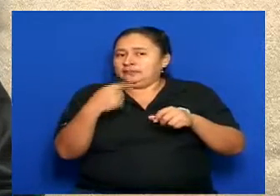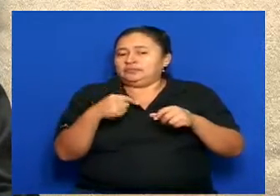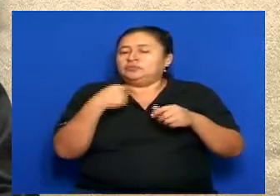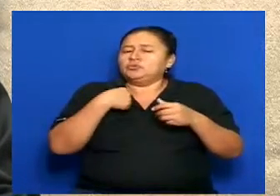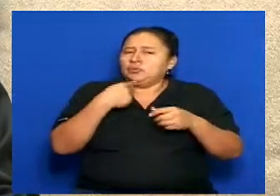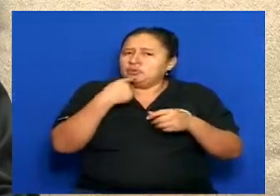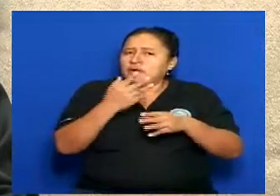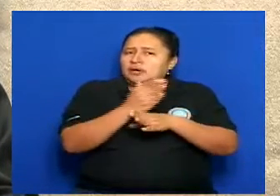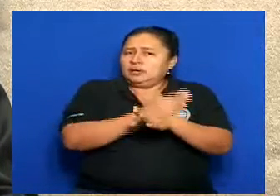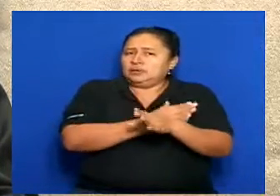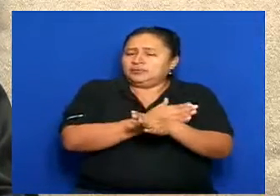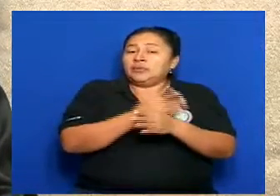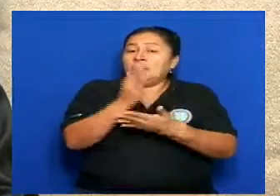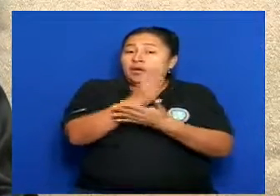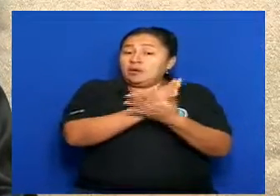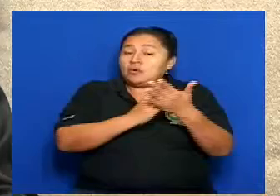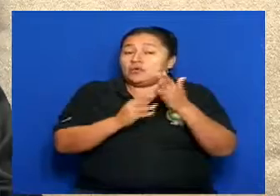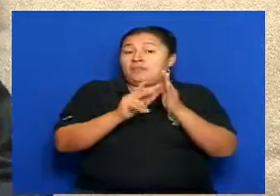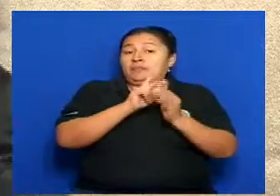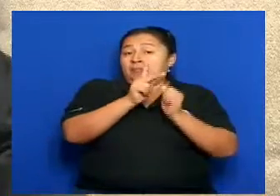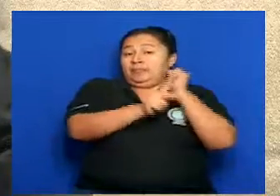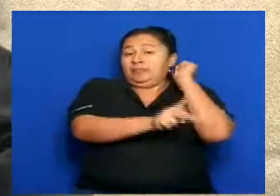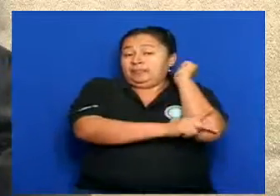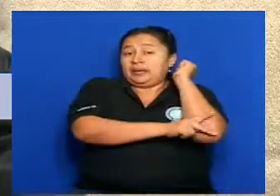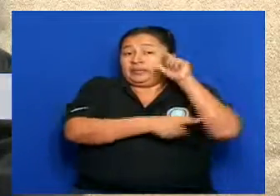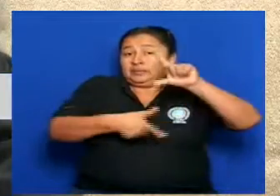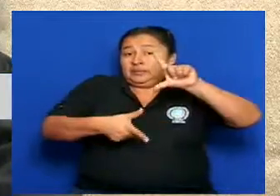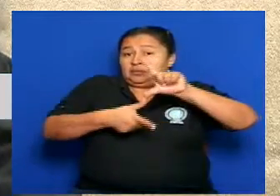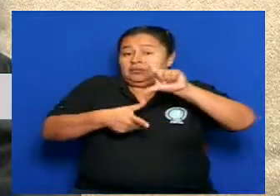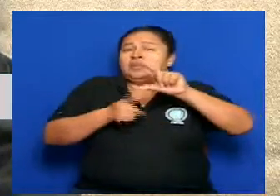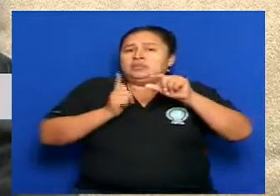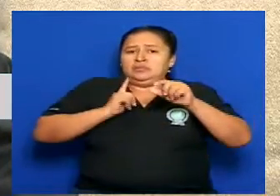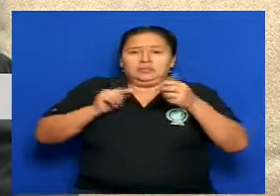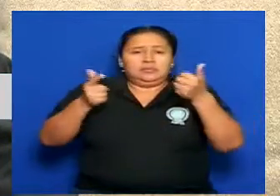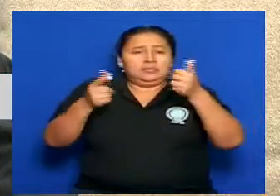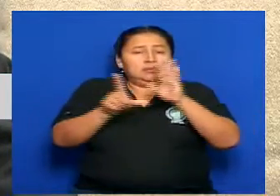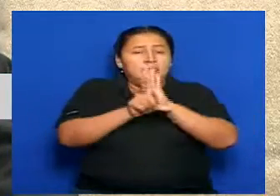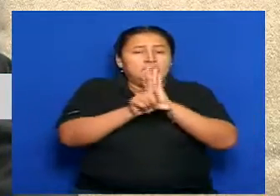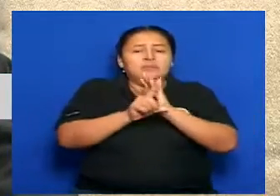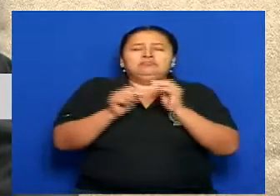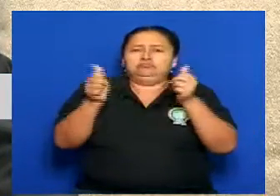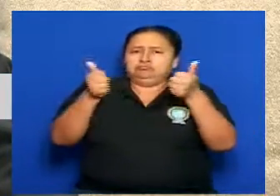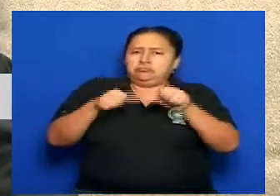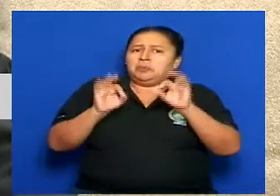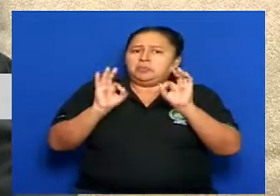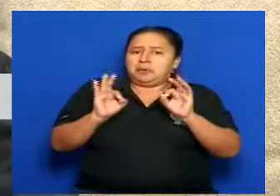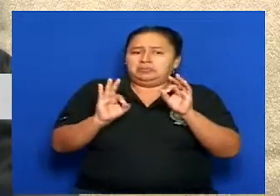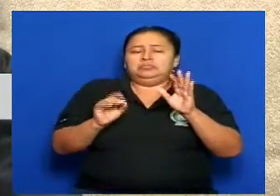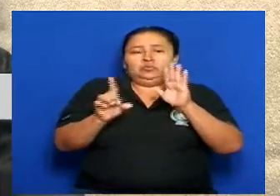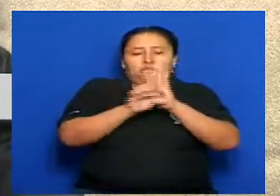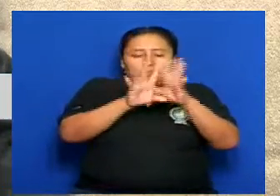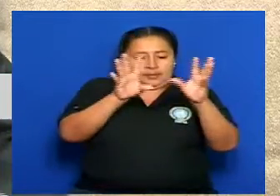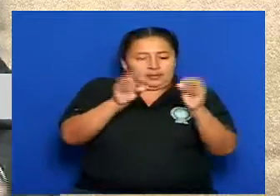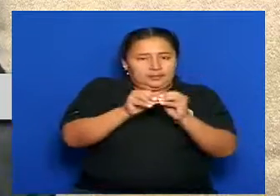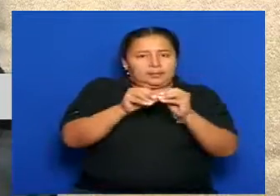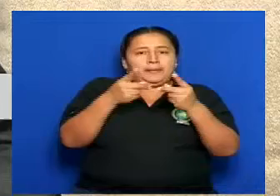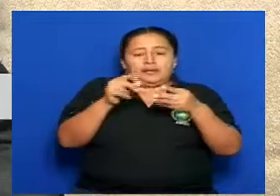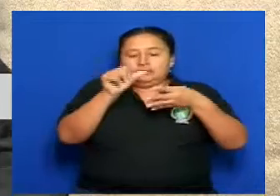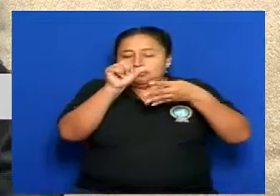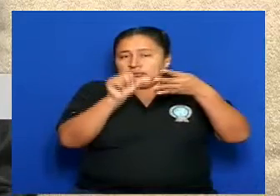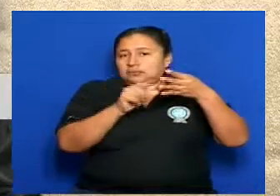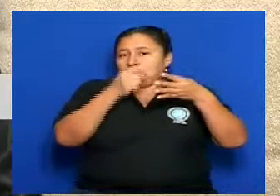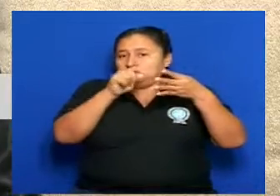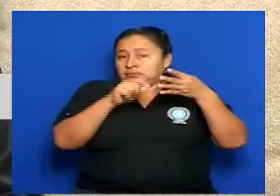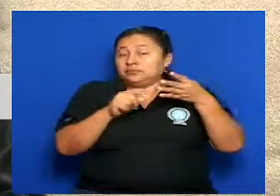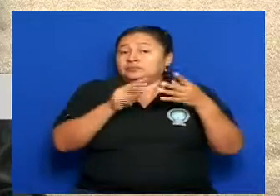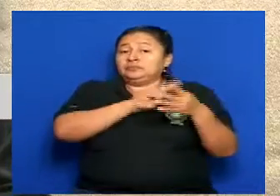anteriormente hay países latinoamericanos que ya tienen esta ley aprobado en lo general y en lo particular y que hay un equipo